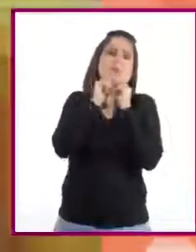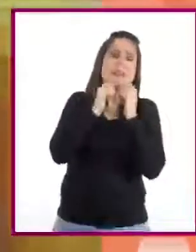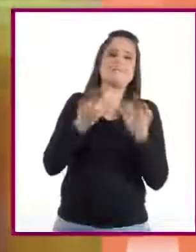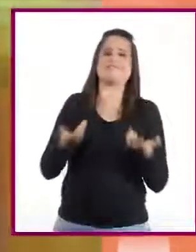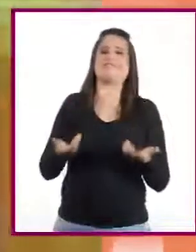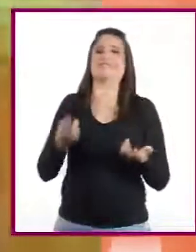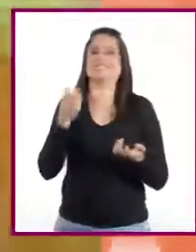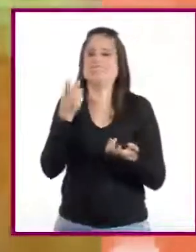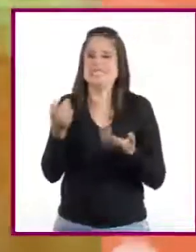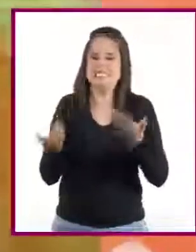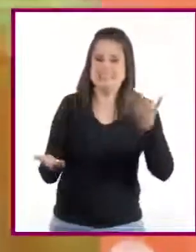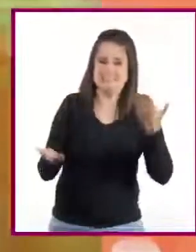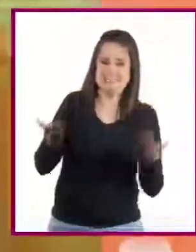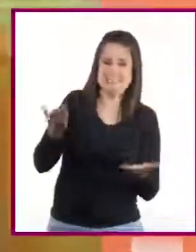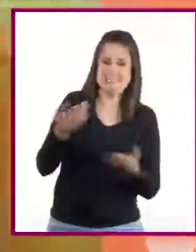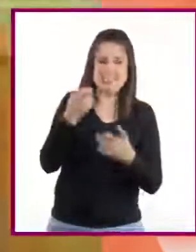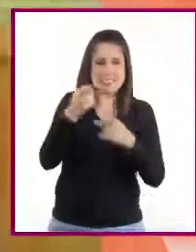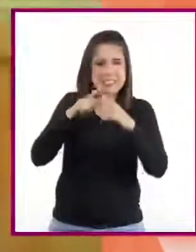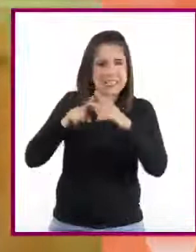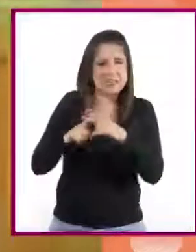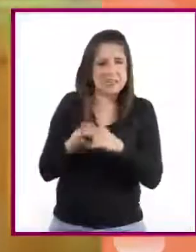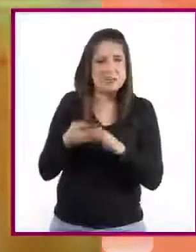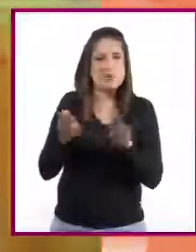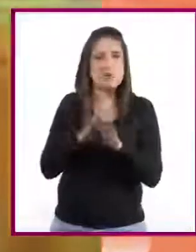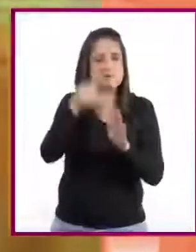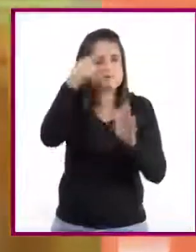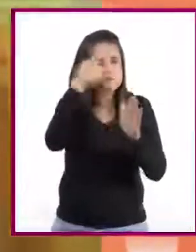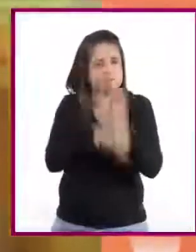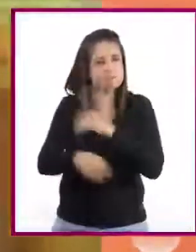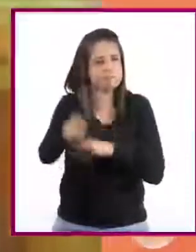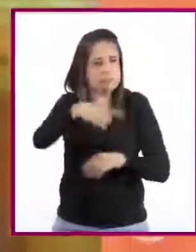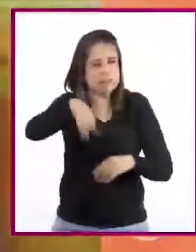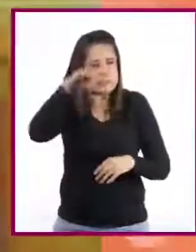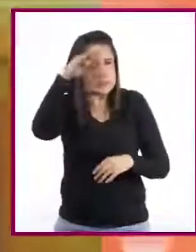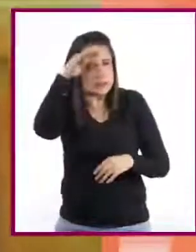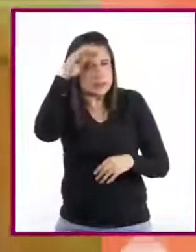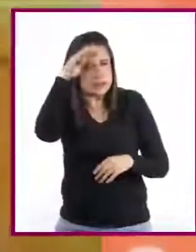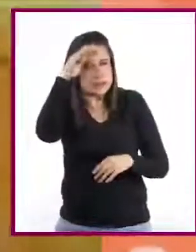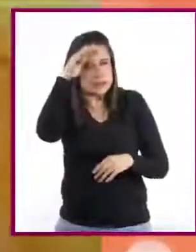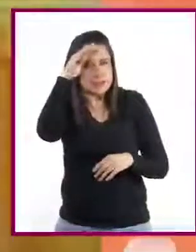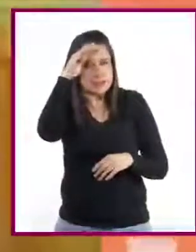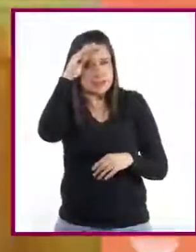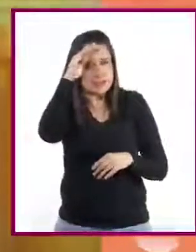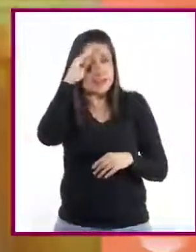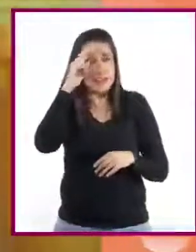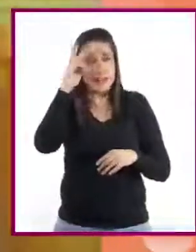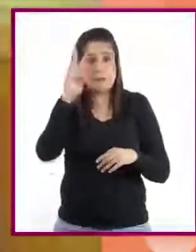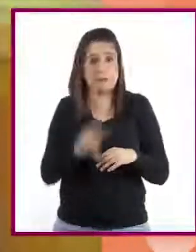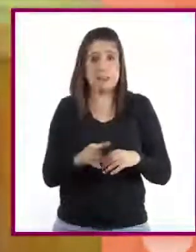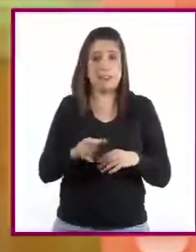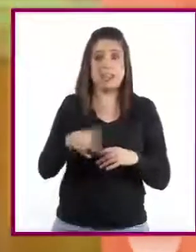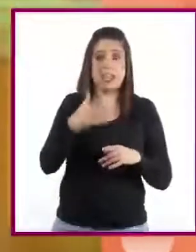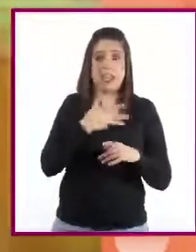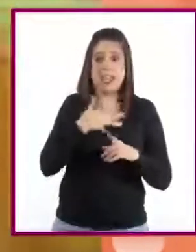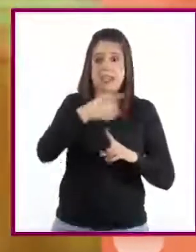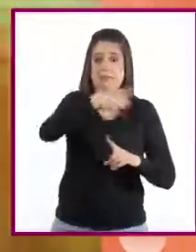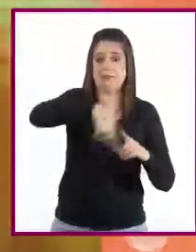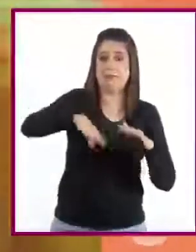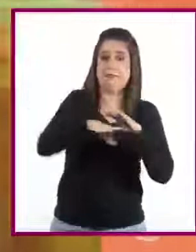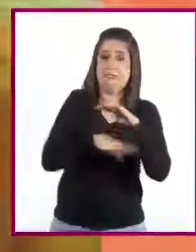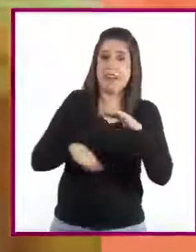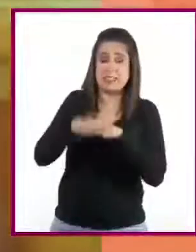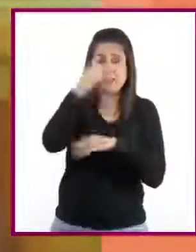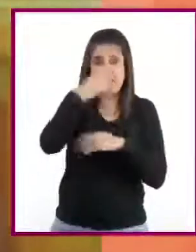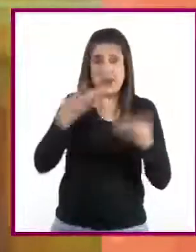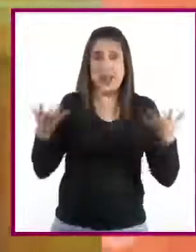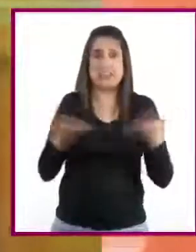yo creo que ahí podríamos empezar a ahondar y a reflexionar que en cierta medida tenemos las condiciones básicas para